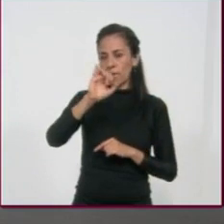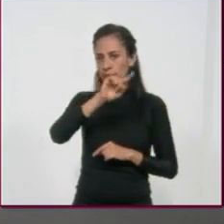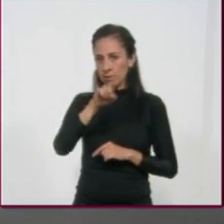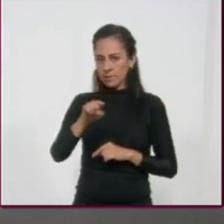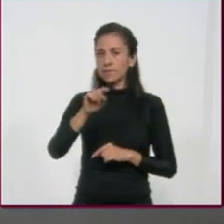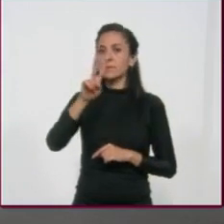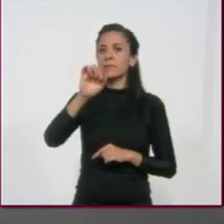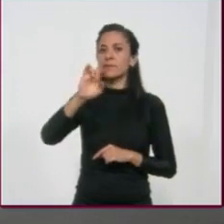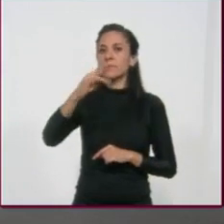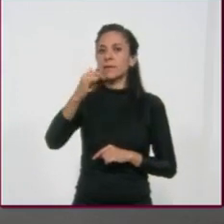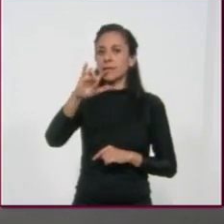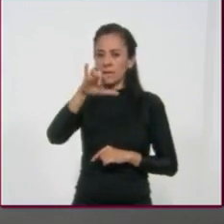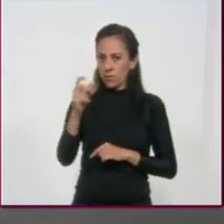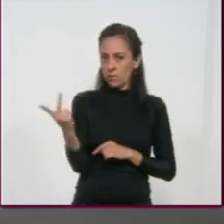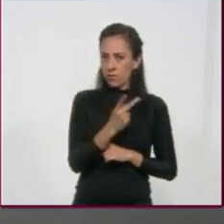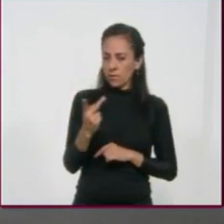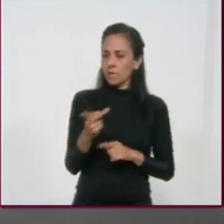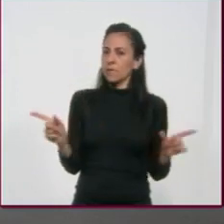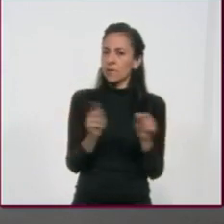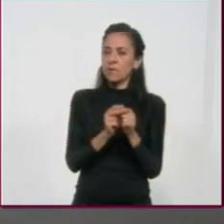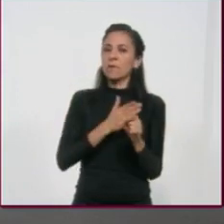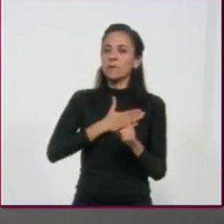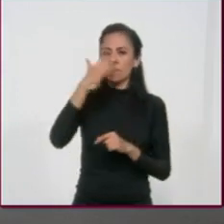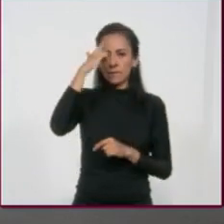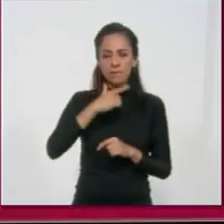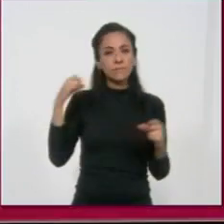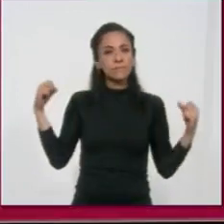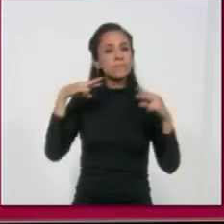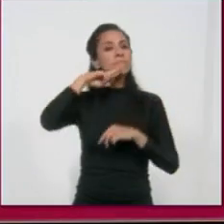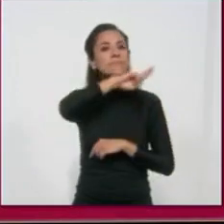Muy buenas noches. Buenas noches. Hasta pronto. Hasta pronto, Miguel de la Cruz.